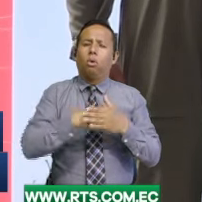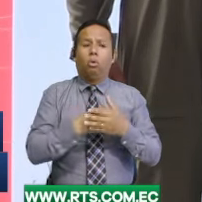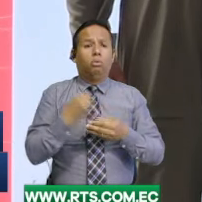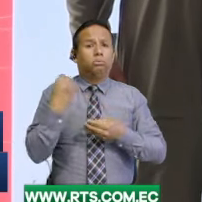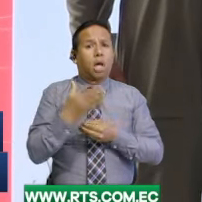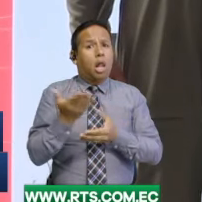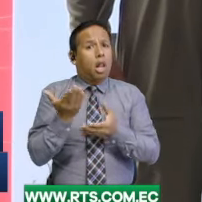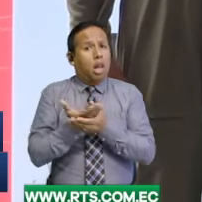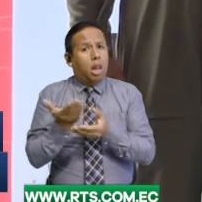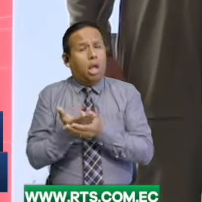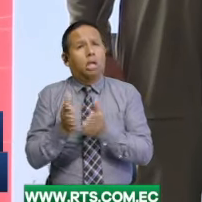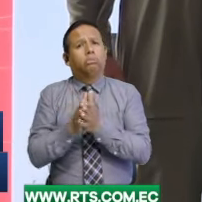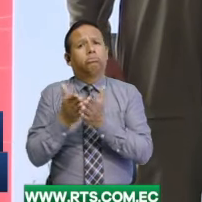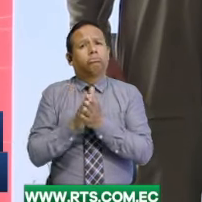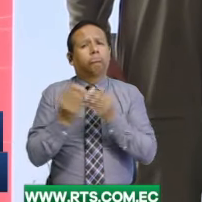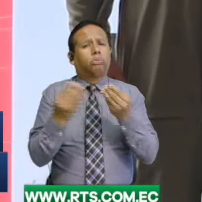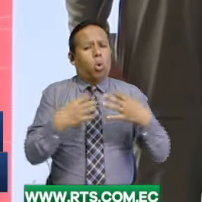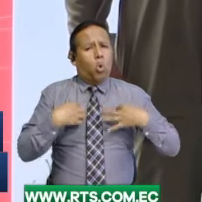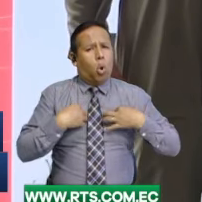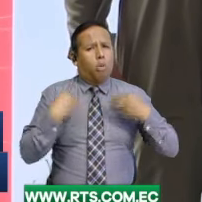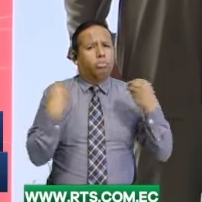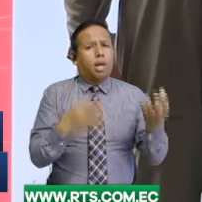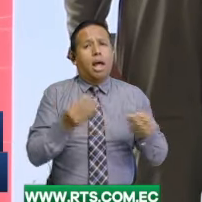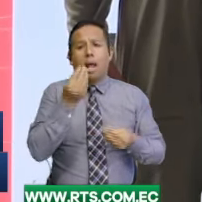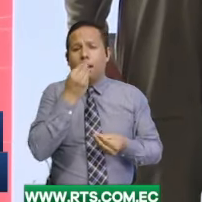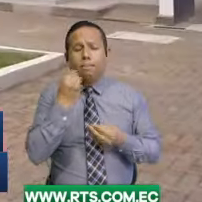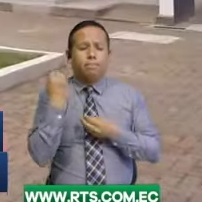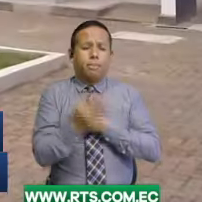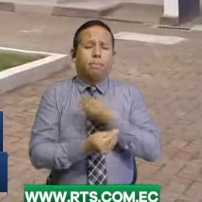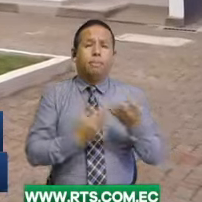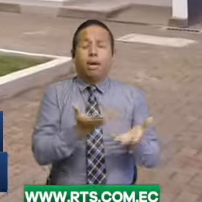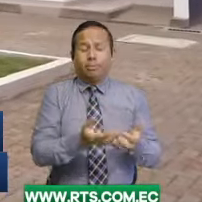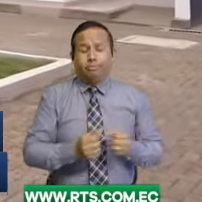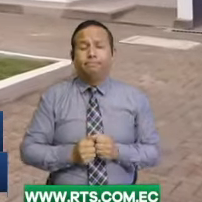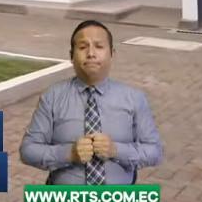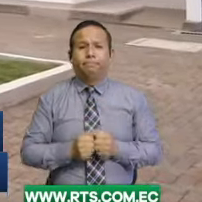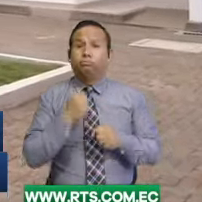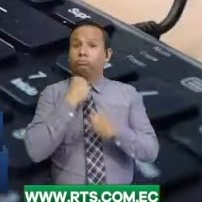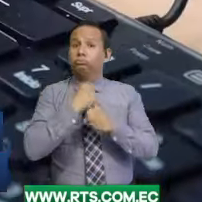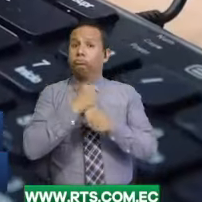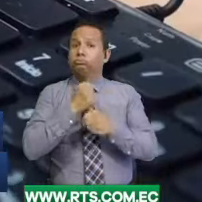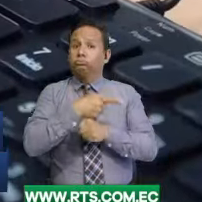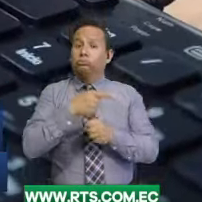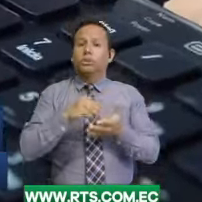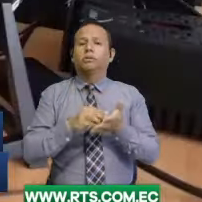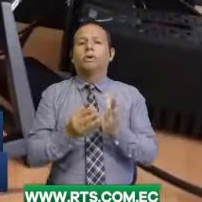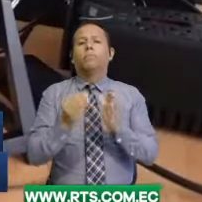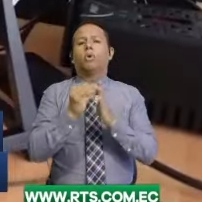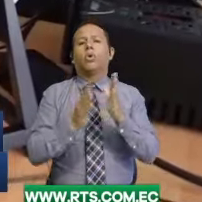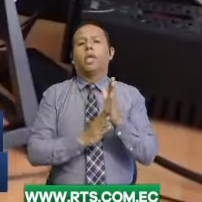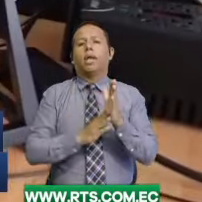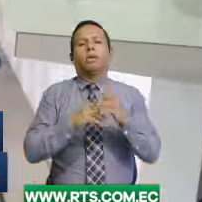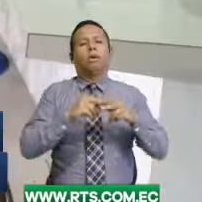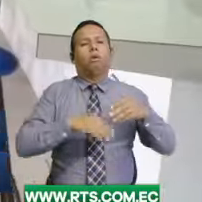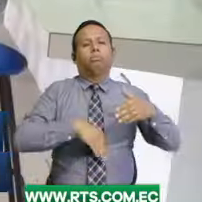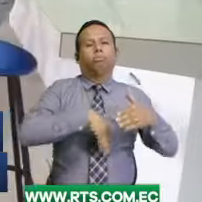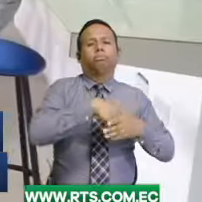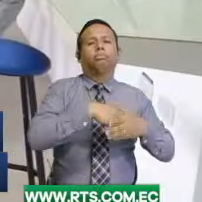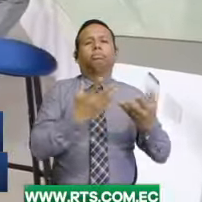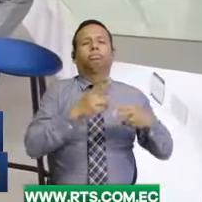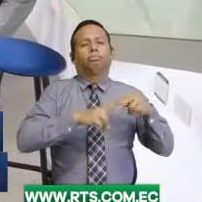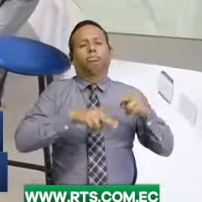textos, uniformes y alimentación escolar. Esta obra es parte del proyecto Culminación y Construcción de Infraestructura Educativa